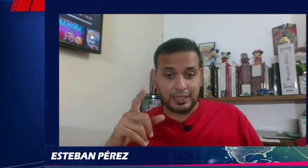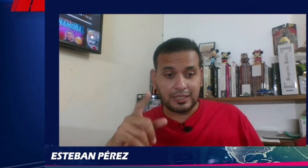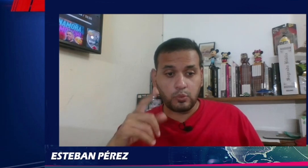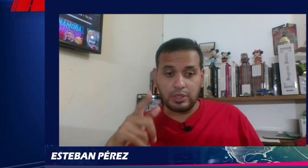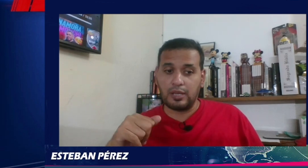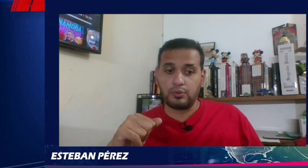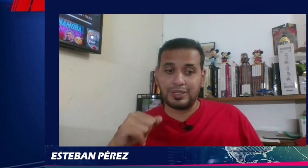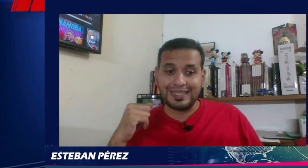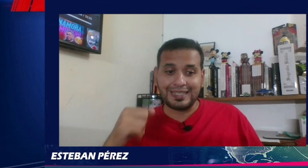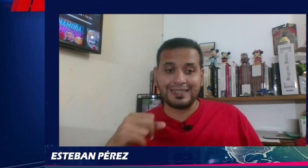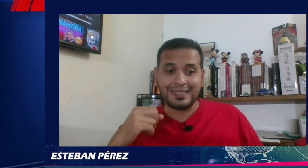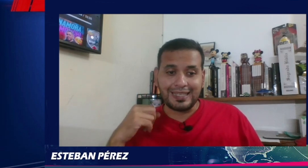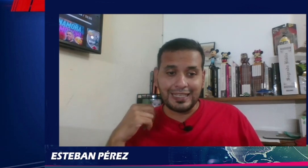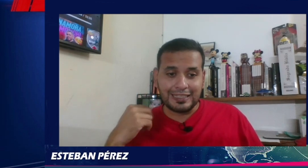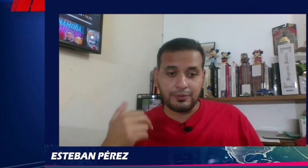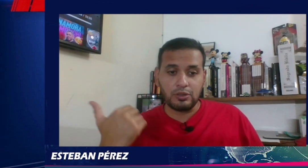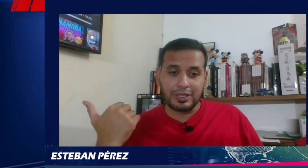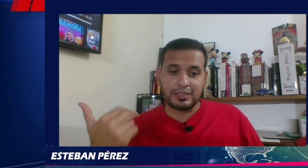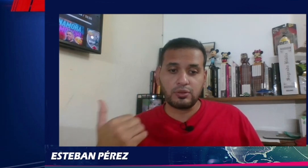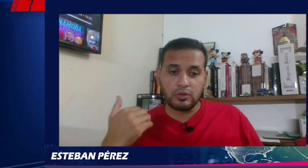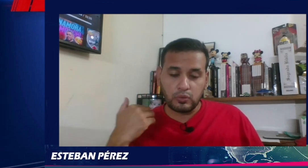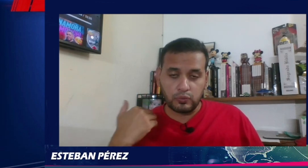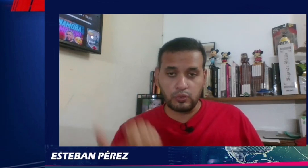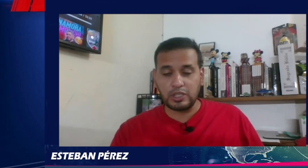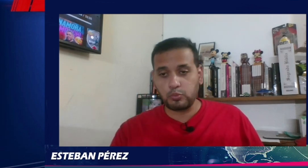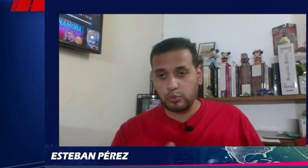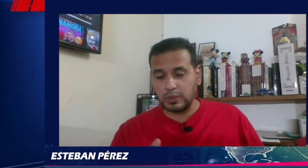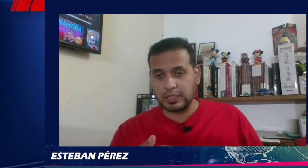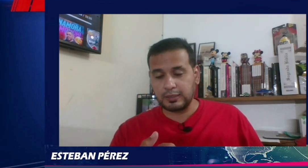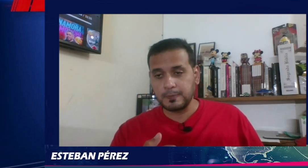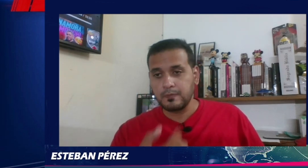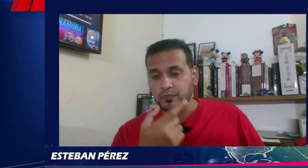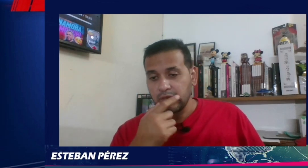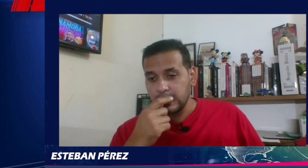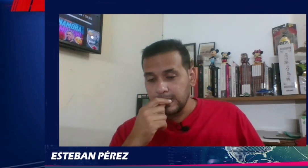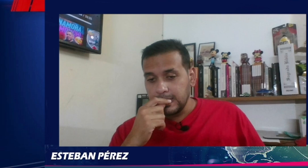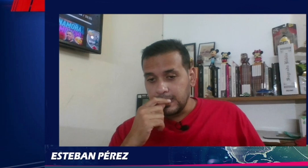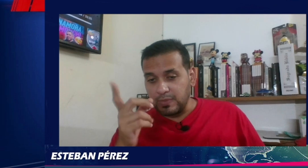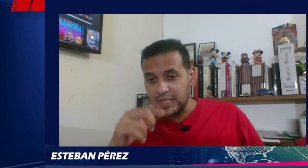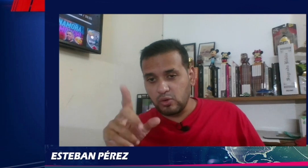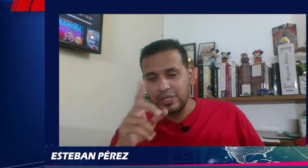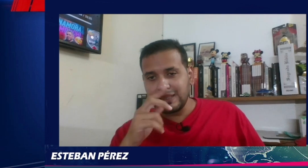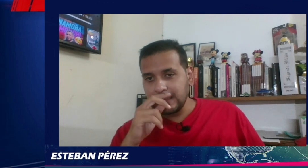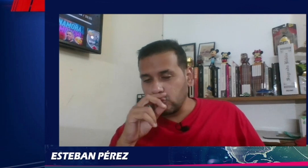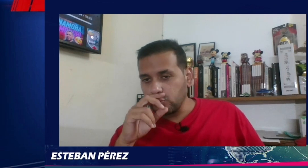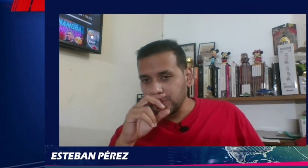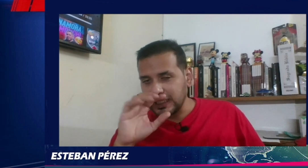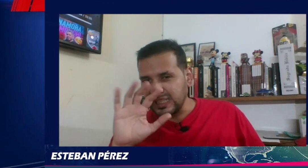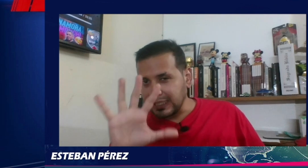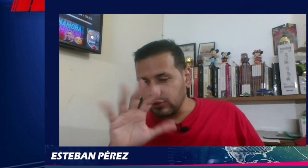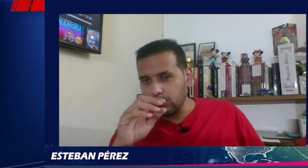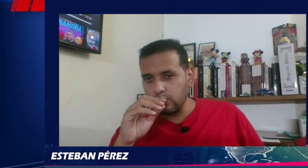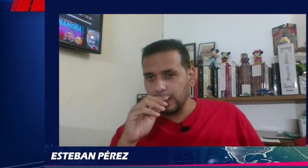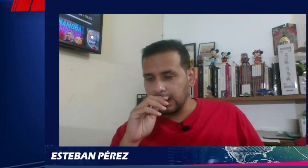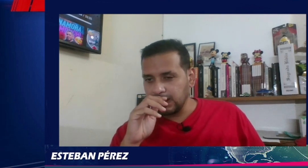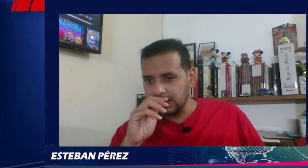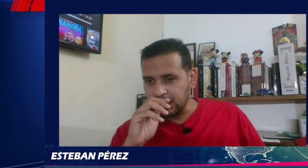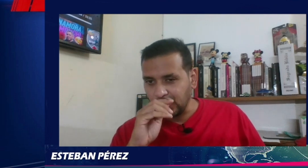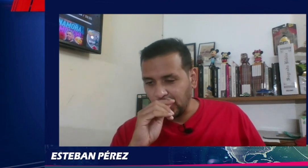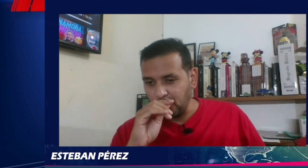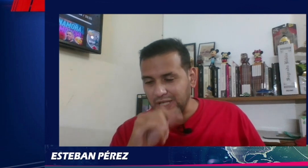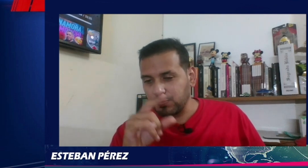de deber de cuidado, negligencia e indebido ejercicio de sus funciones públicas. México hoy en día ocupa el 5.º